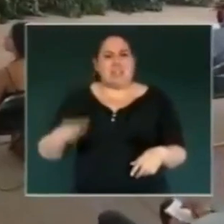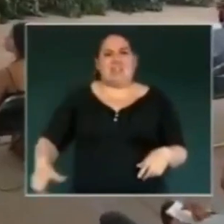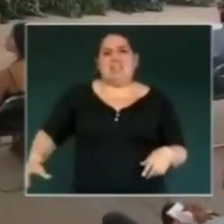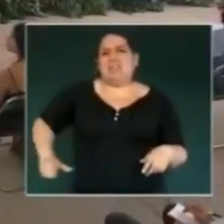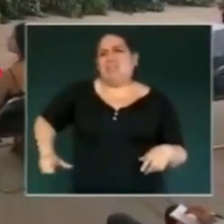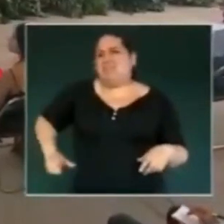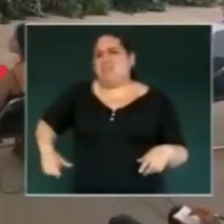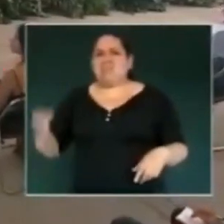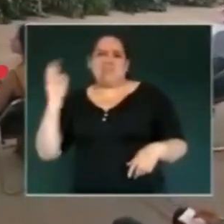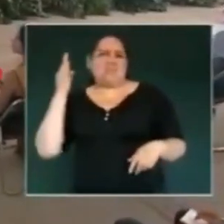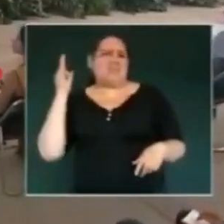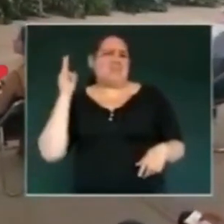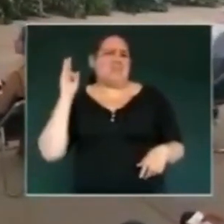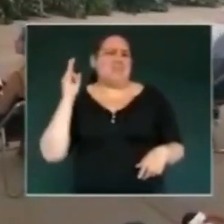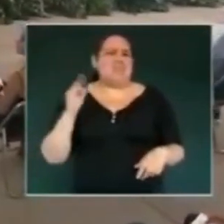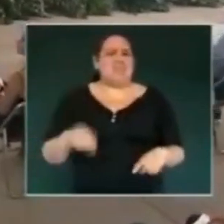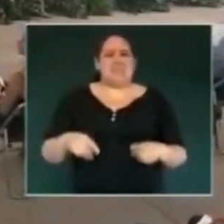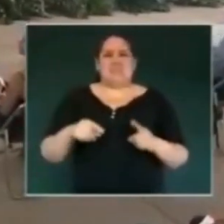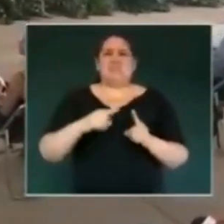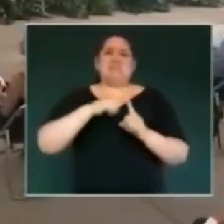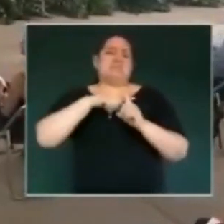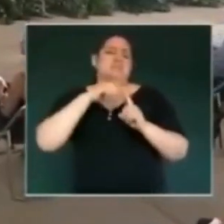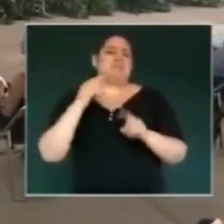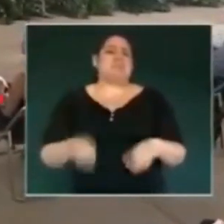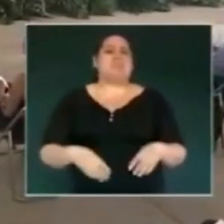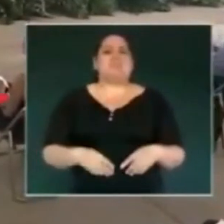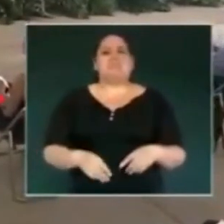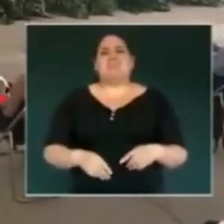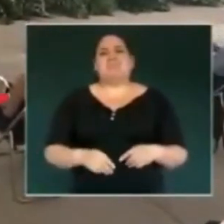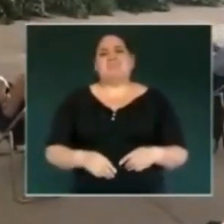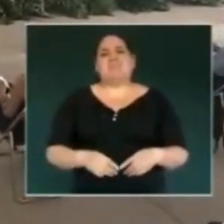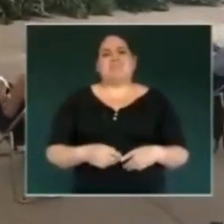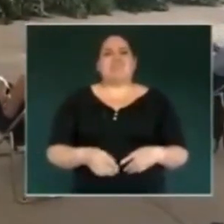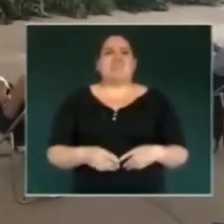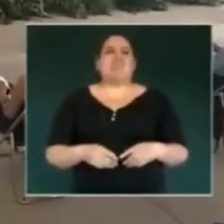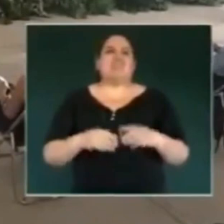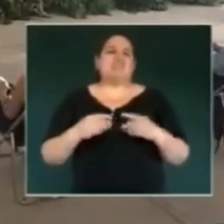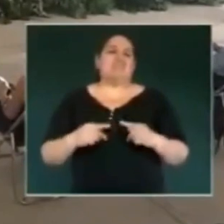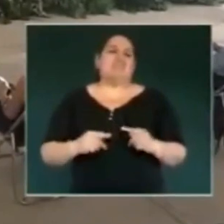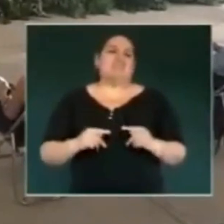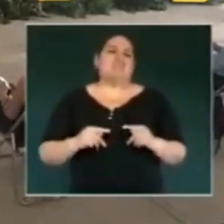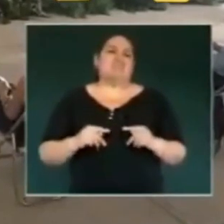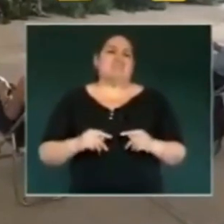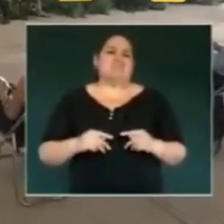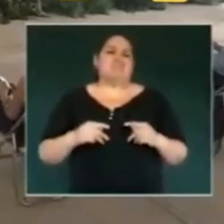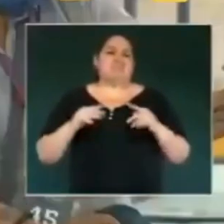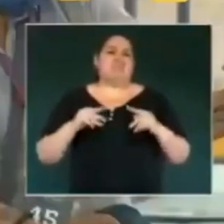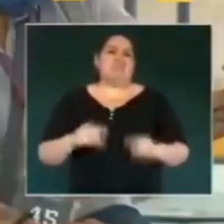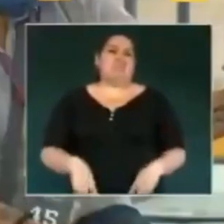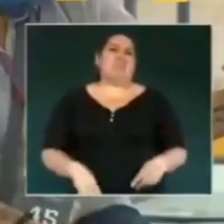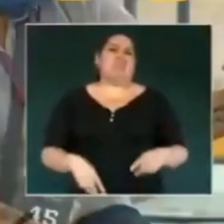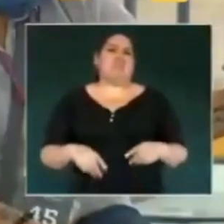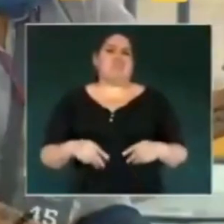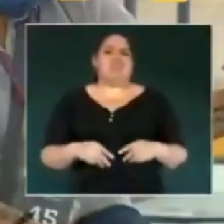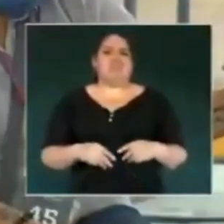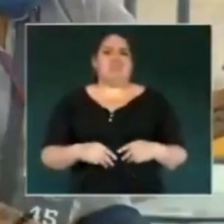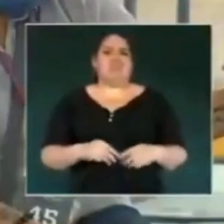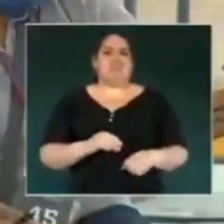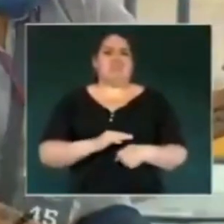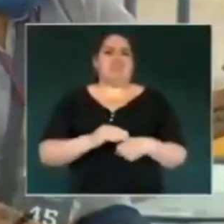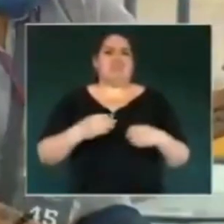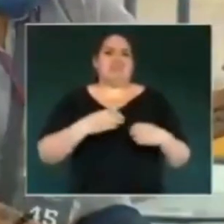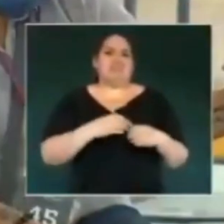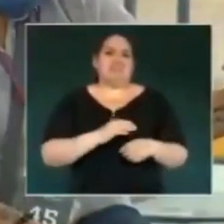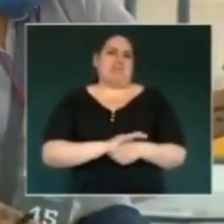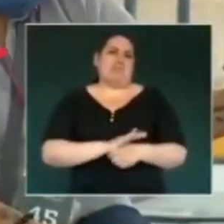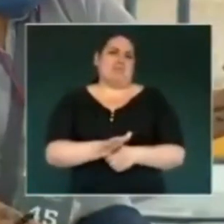conferencias presidenciales y le colocó subtítulos en las señas de los intérpretes que aparecen en el recuadro para